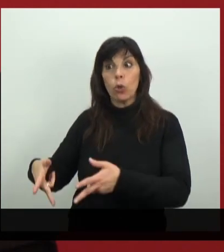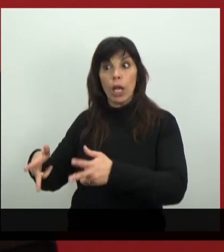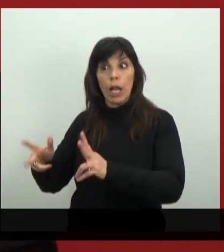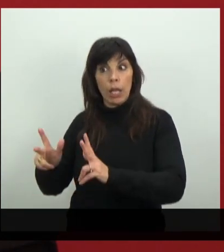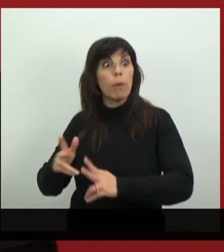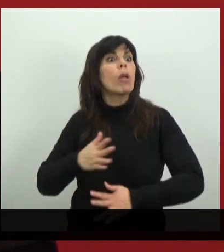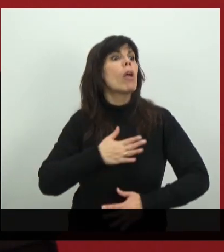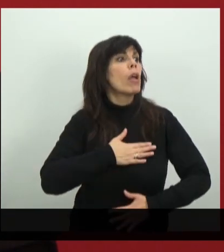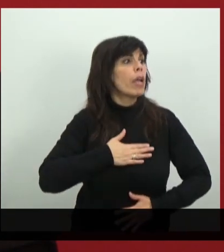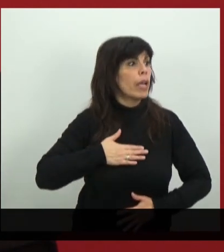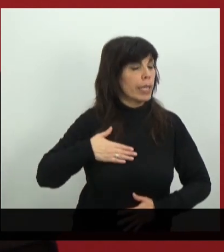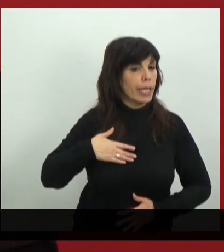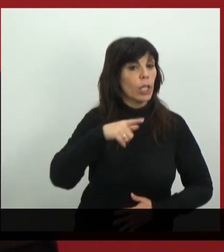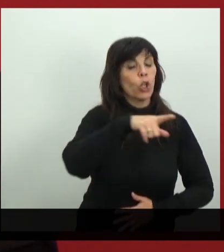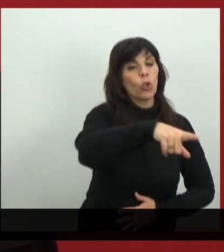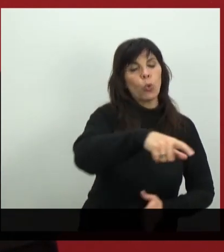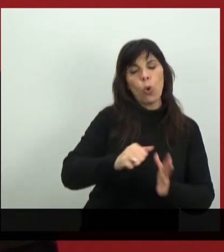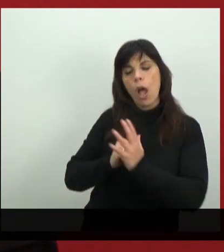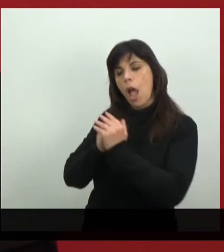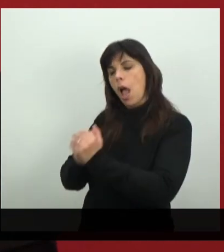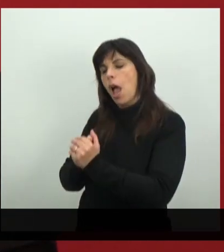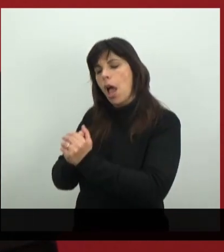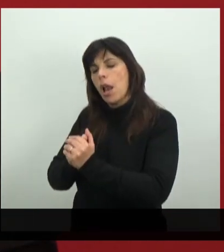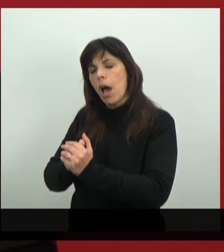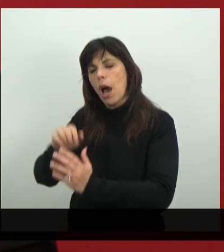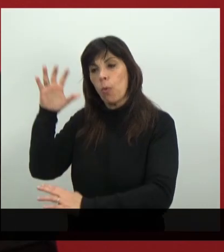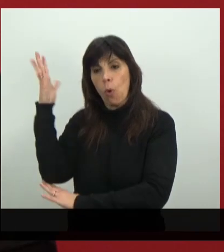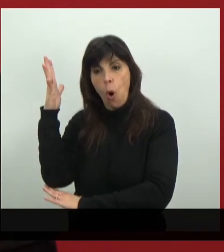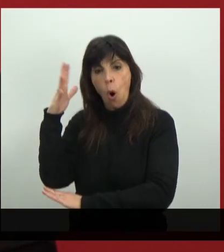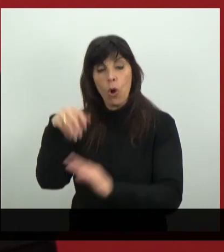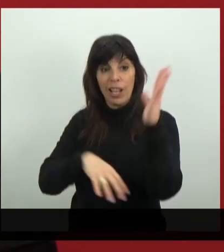la oración ese árbol y